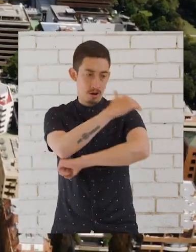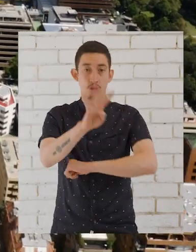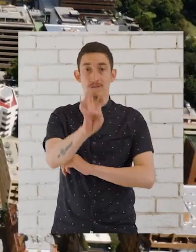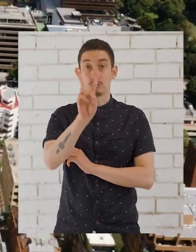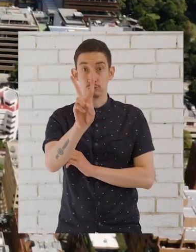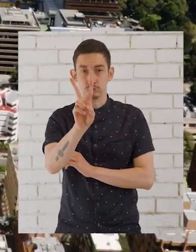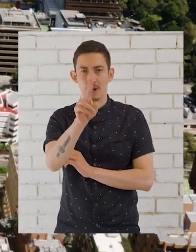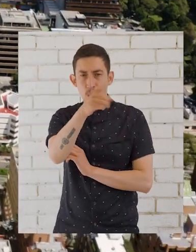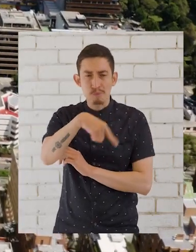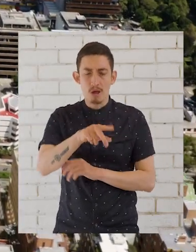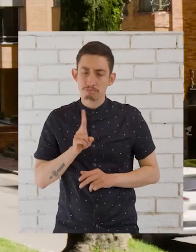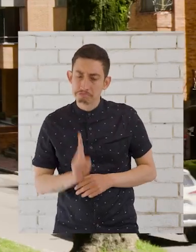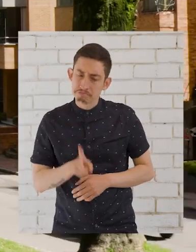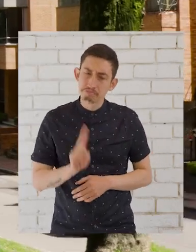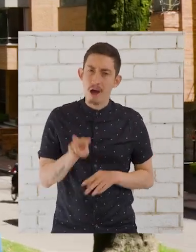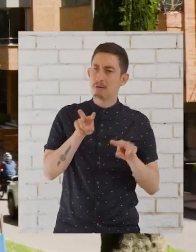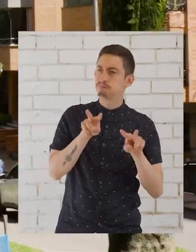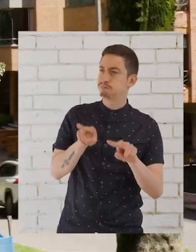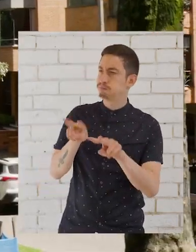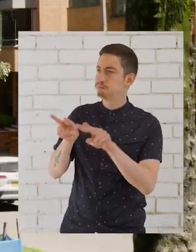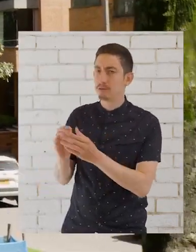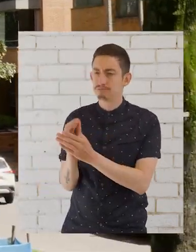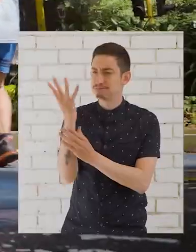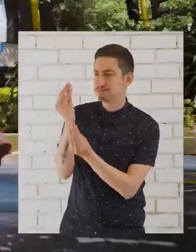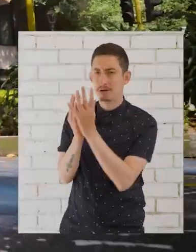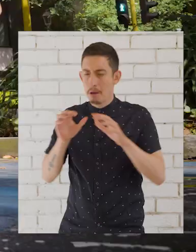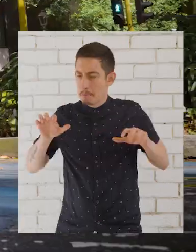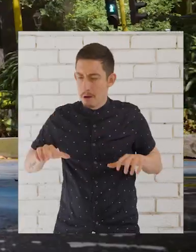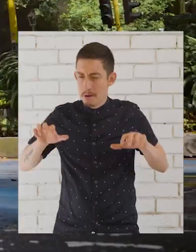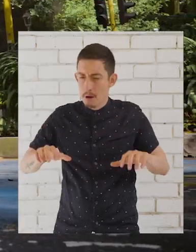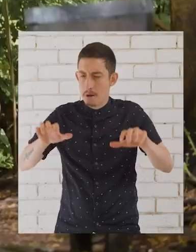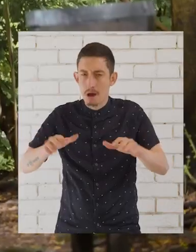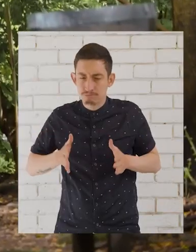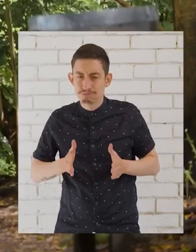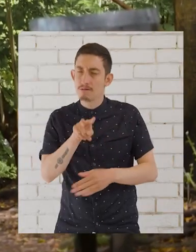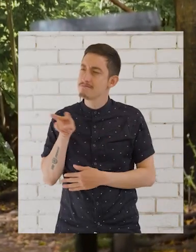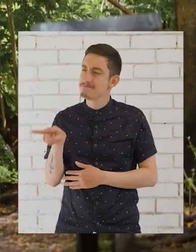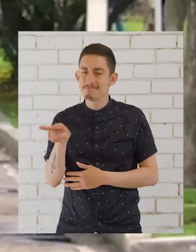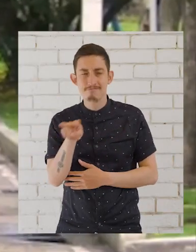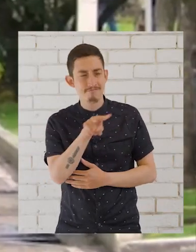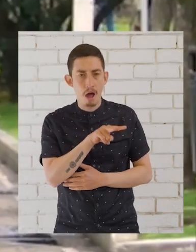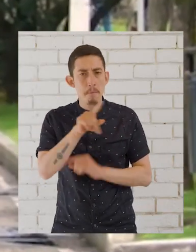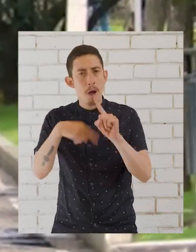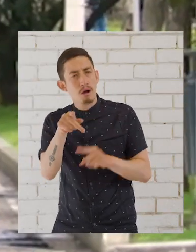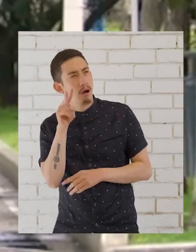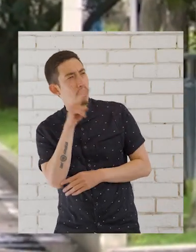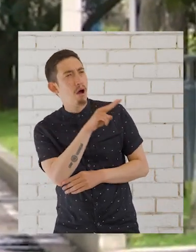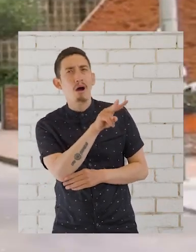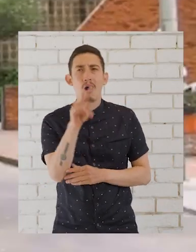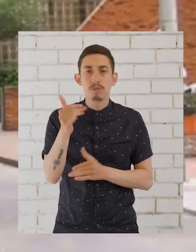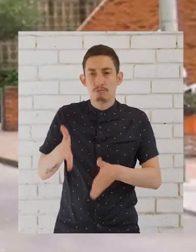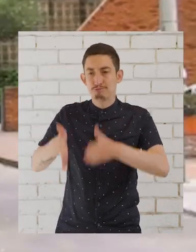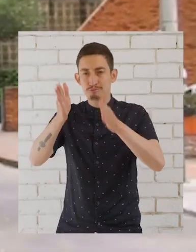Chicó, tanto en calles principales como la 92 o Carrera 11, como en vías residenciales, se está considerando la